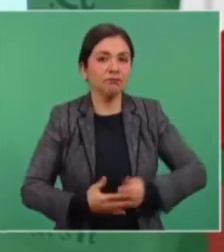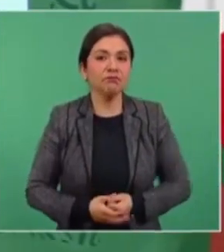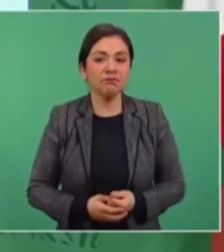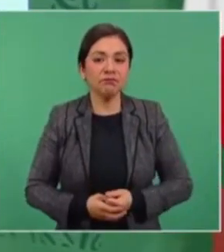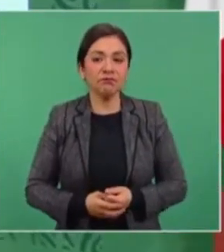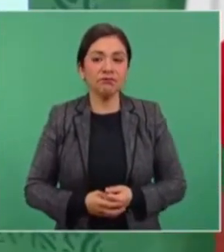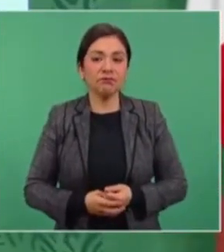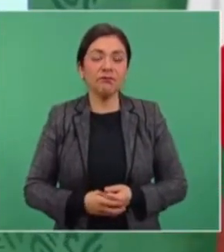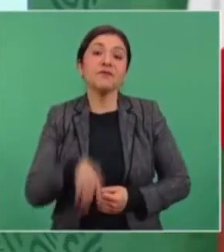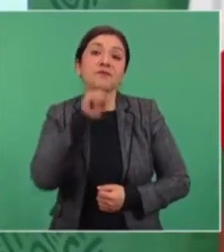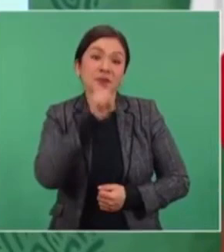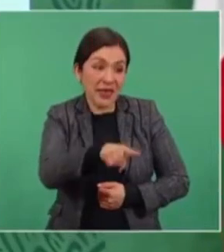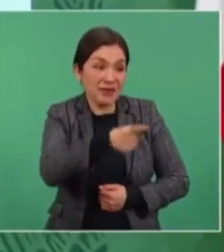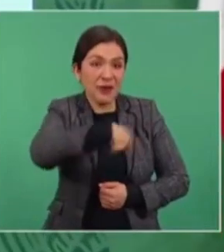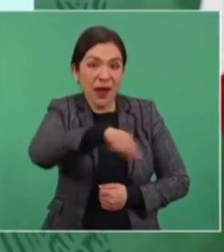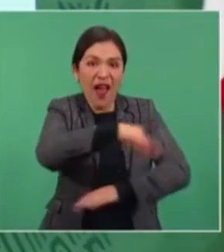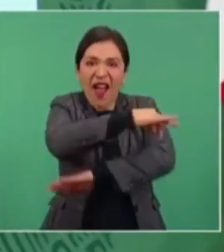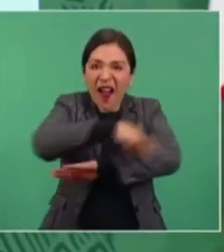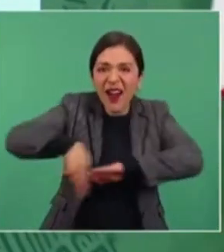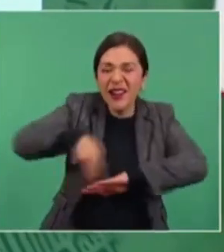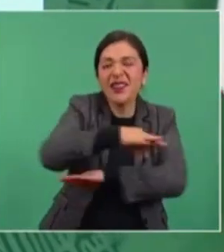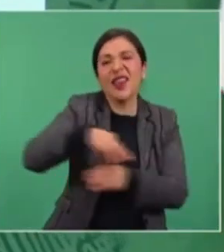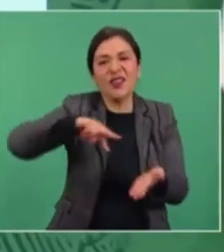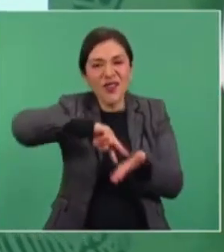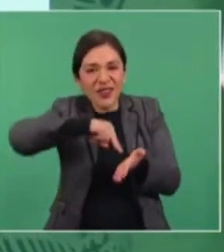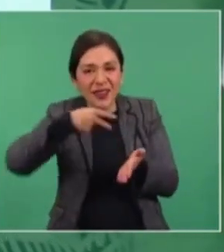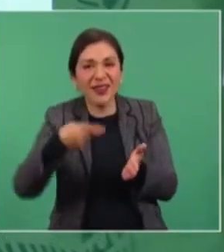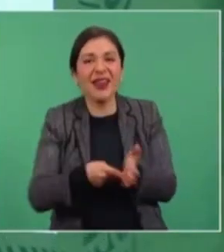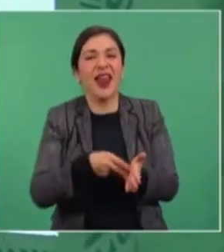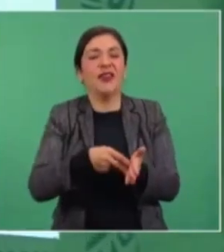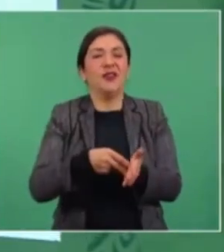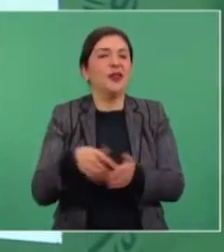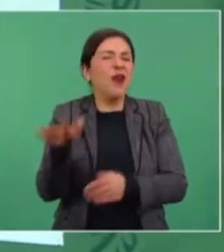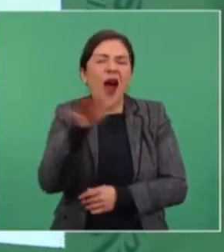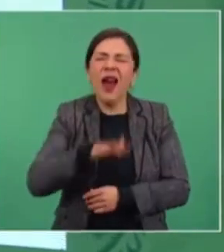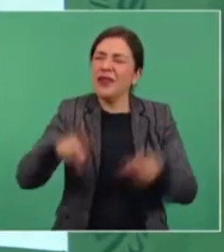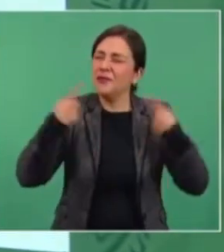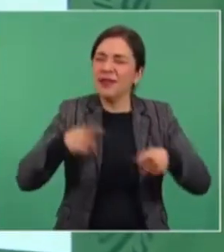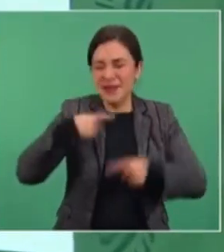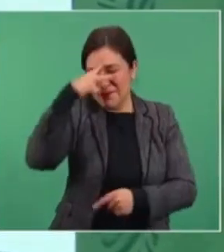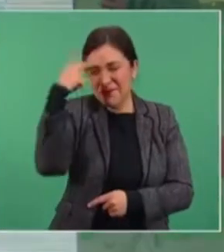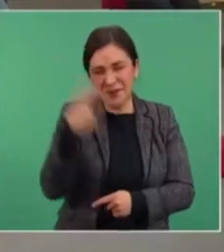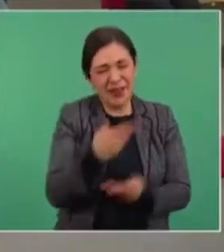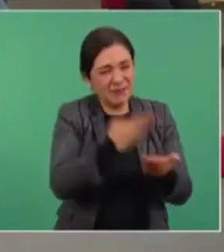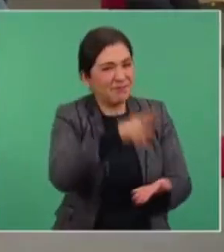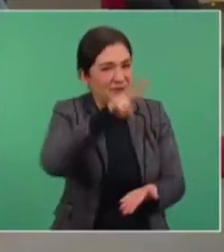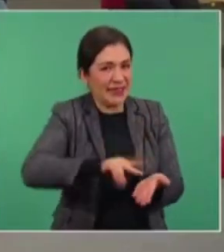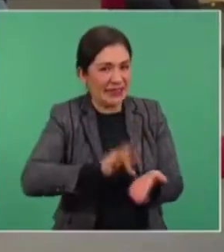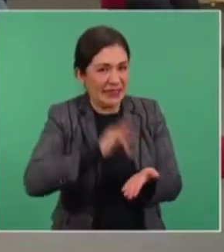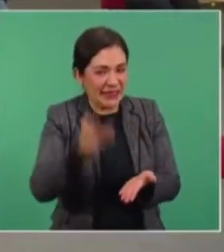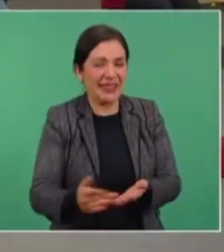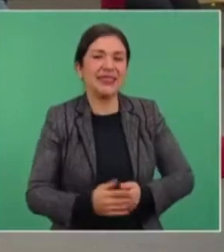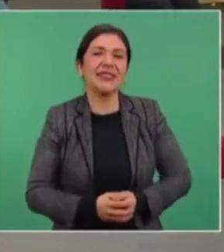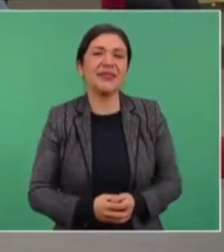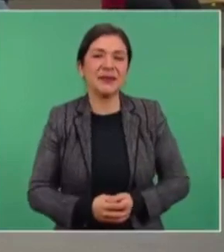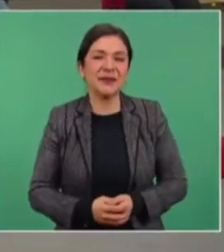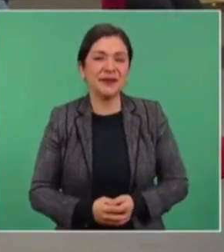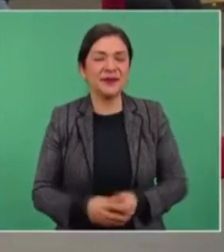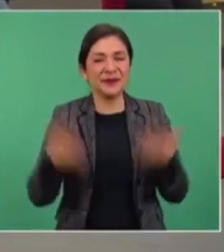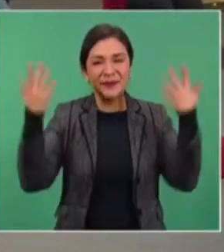de los arquitectos y de los ingenieros y de todo el pueblo de México. Muchas gracias, muchas gracias.